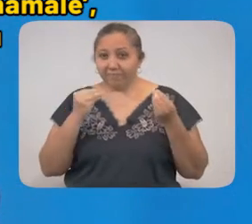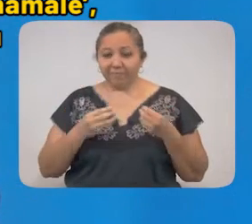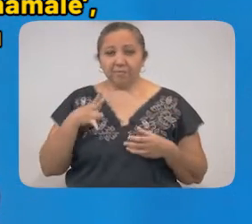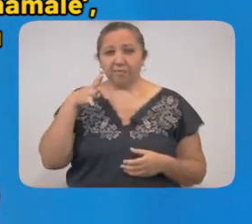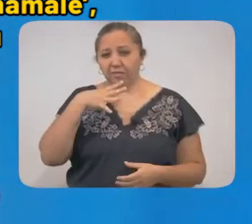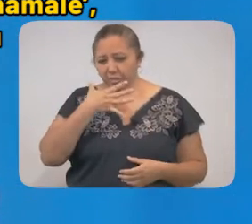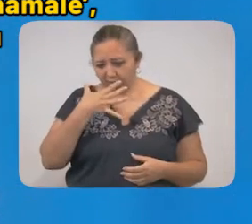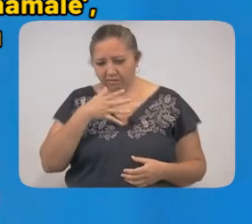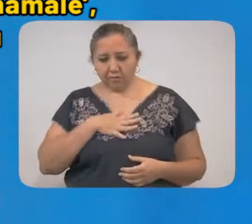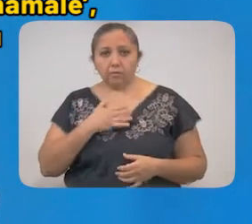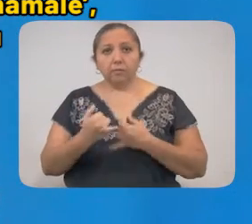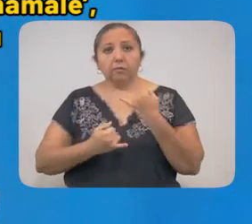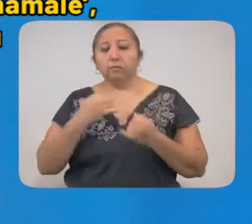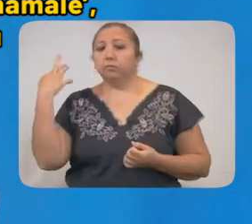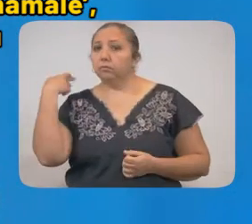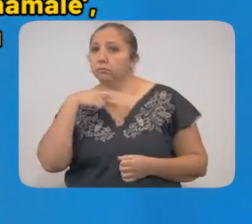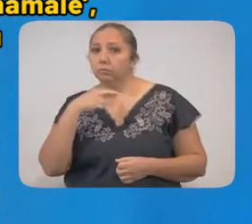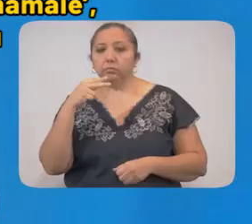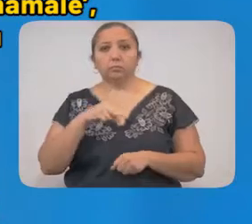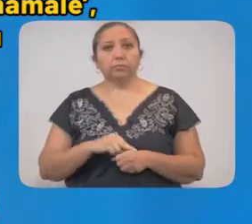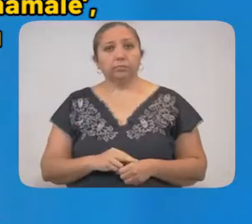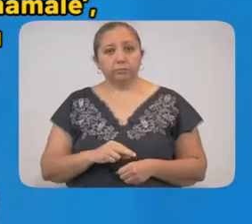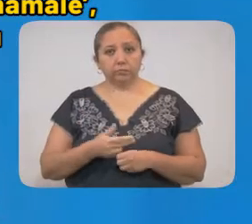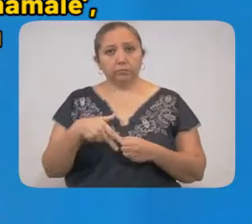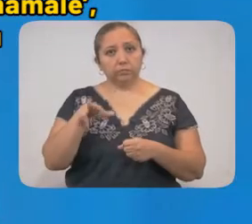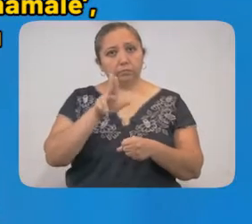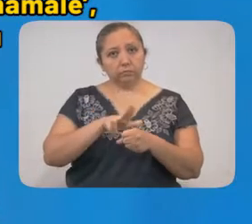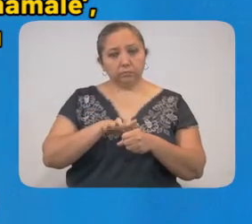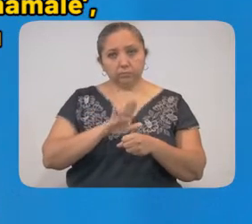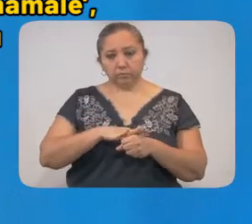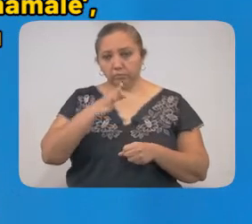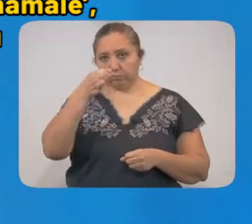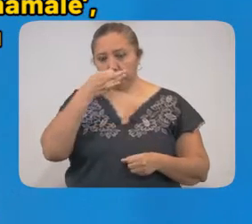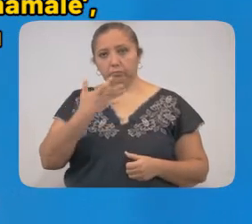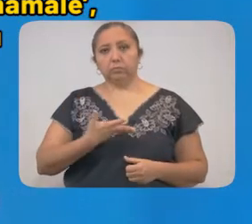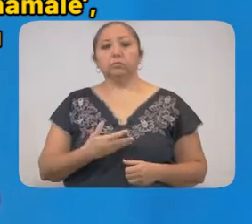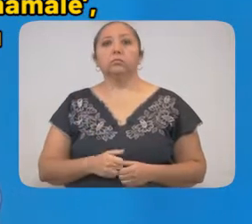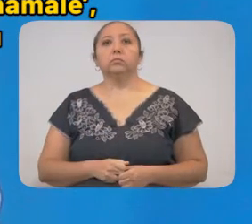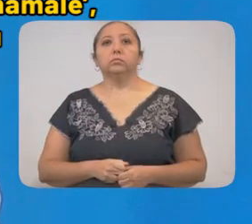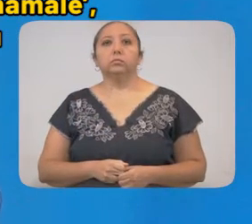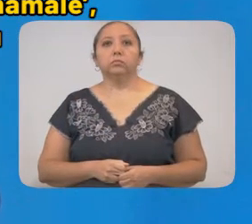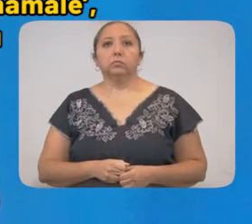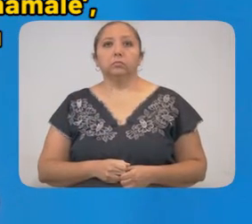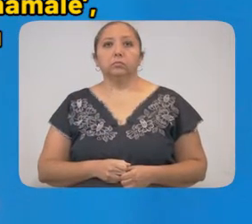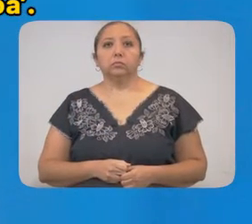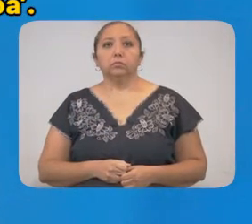o tos seca, acudir de inmediato al centro de salud más cercano.